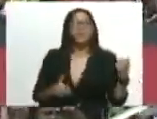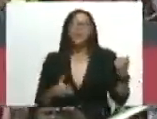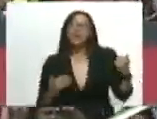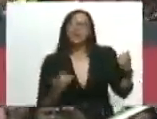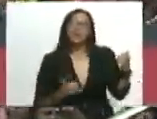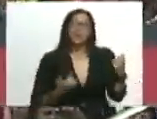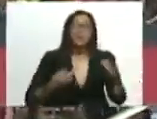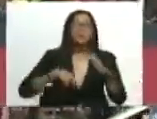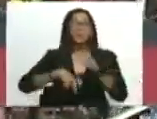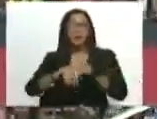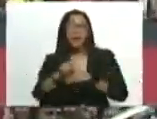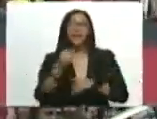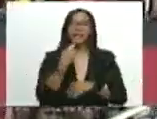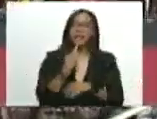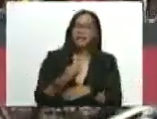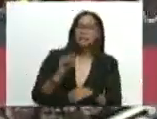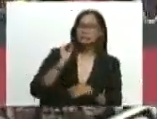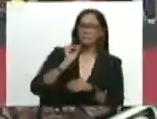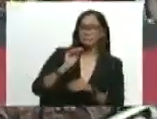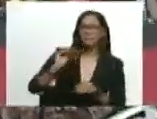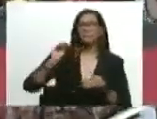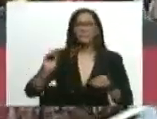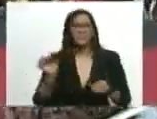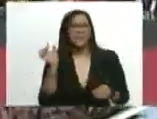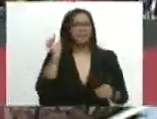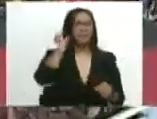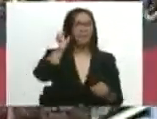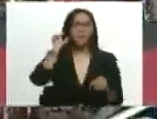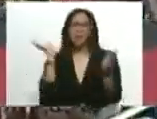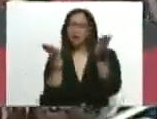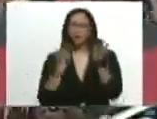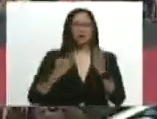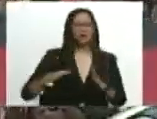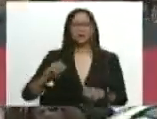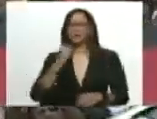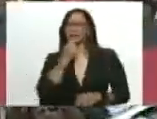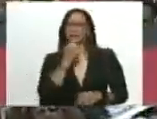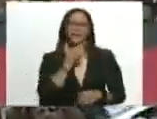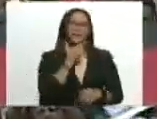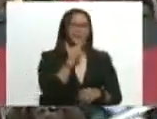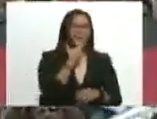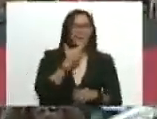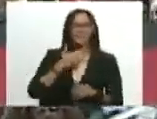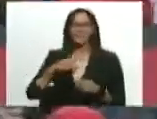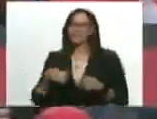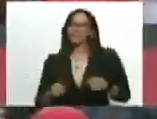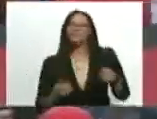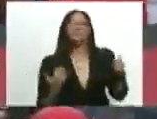voy a decir ya karate El de las mujeres lindas